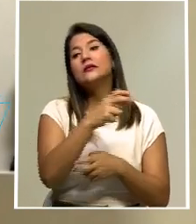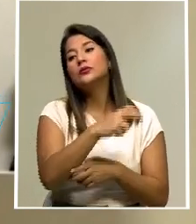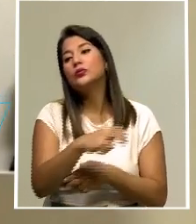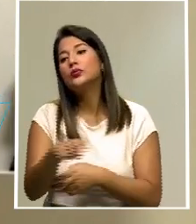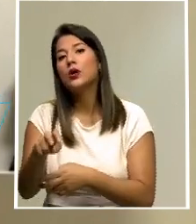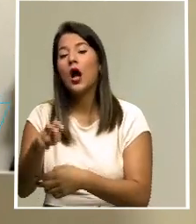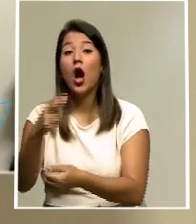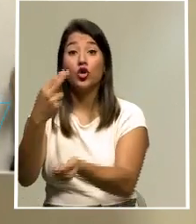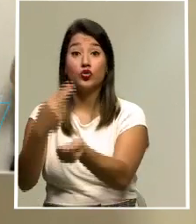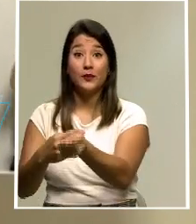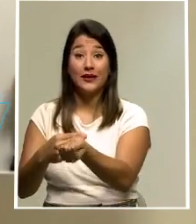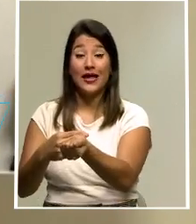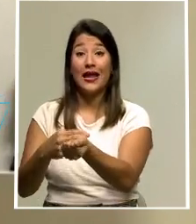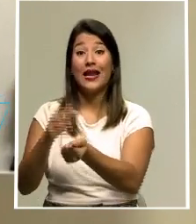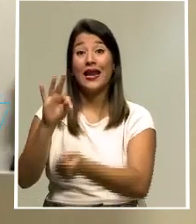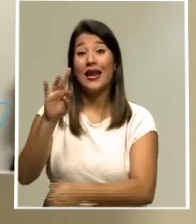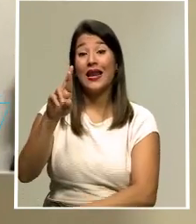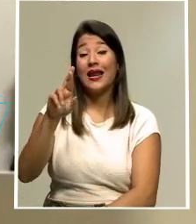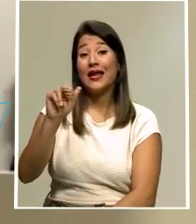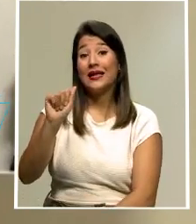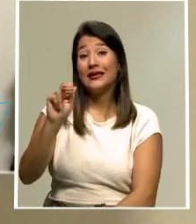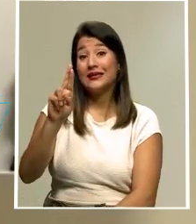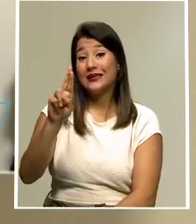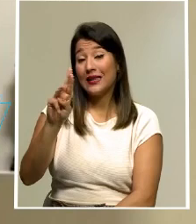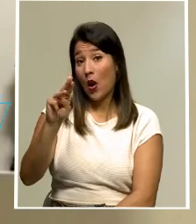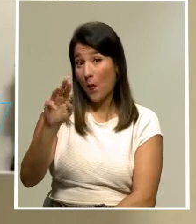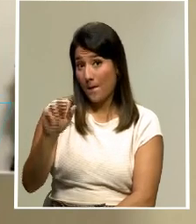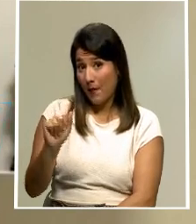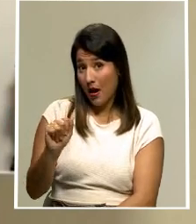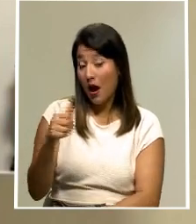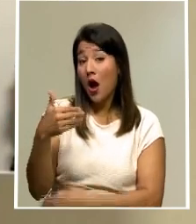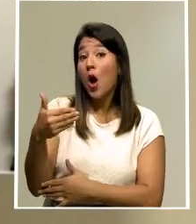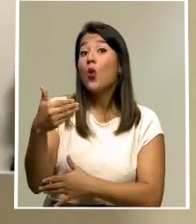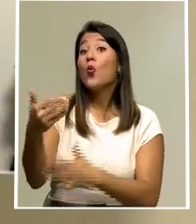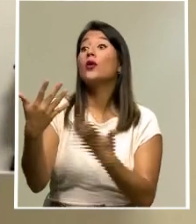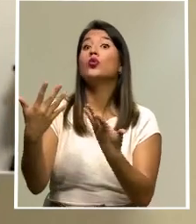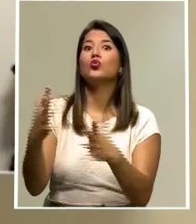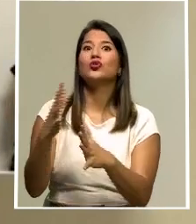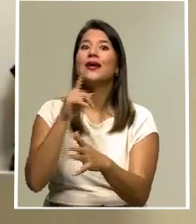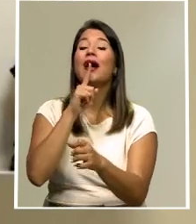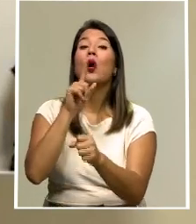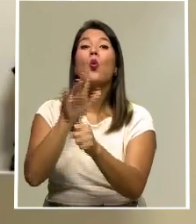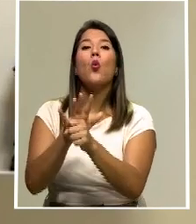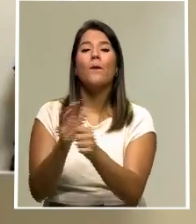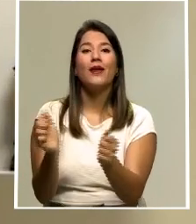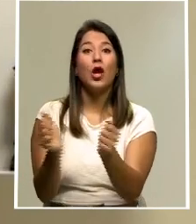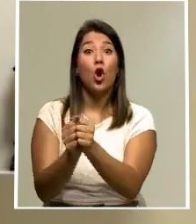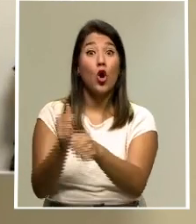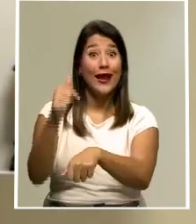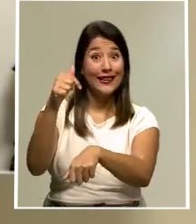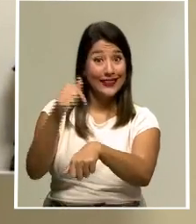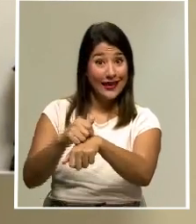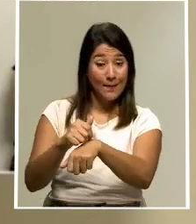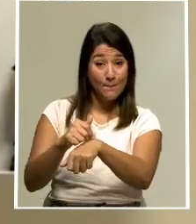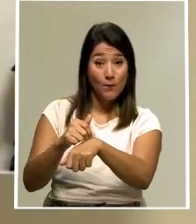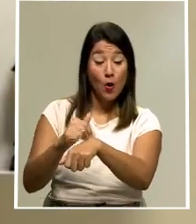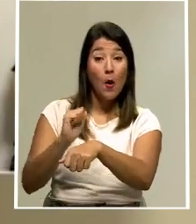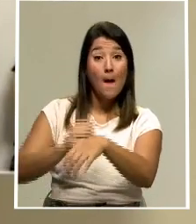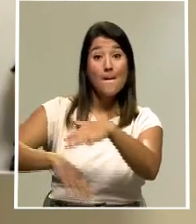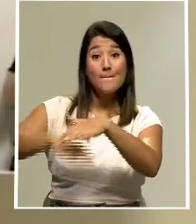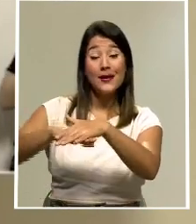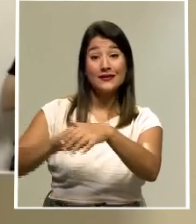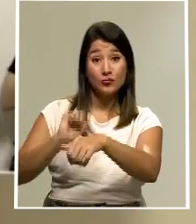del Trauma y una vez que superan el límite máximo del SOA, que es el seguro obligatorio